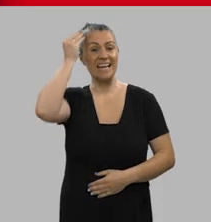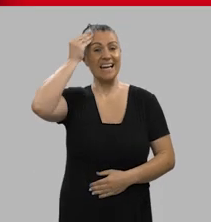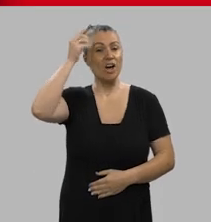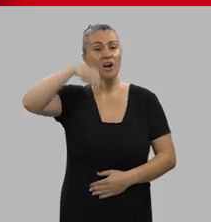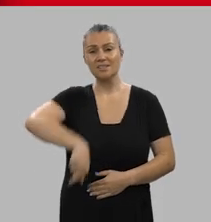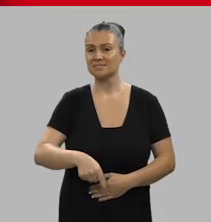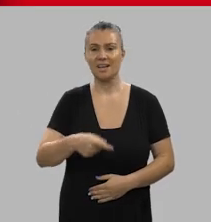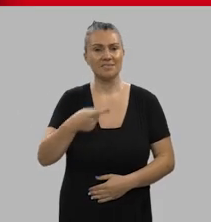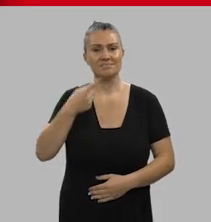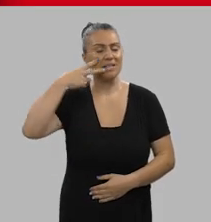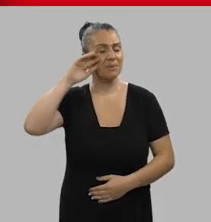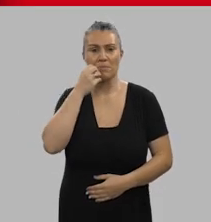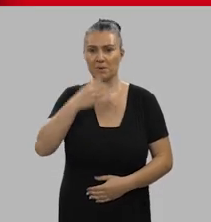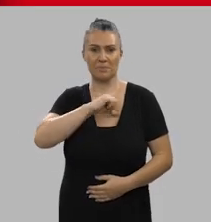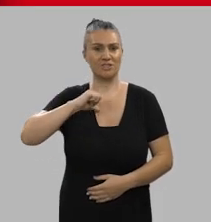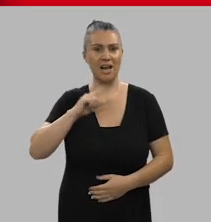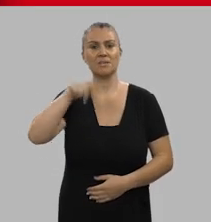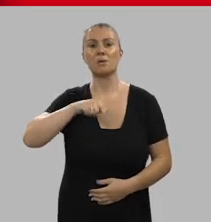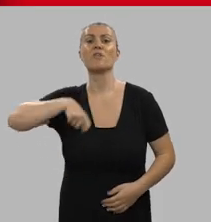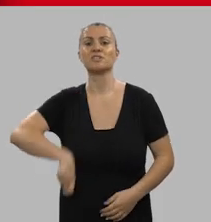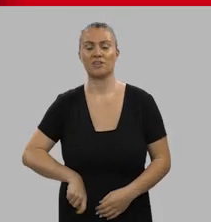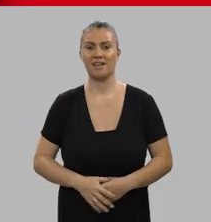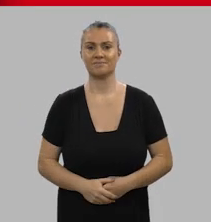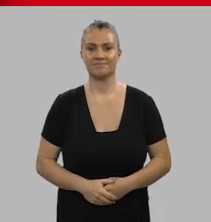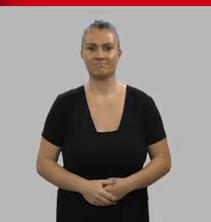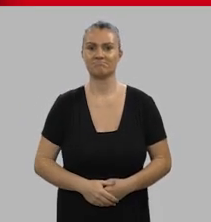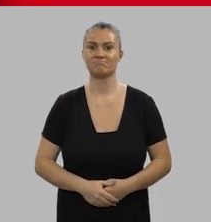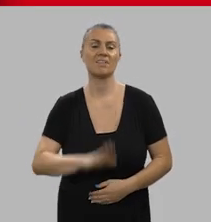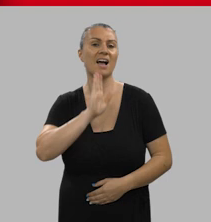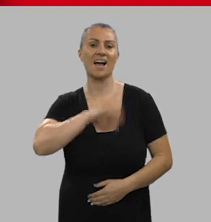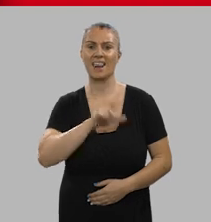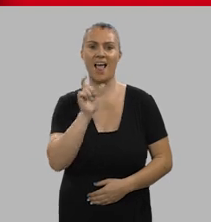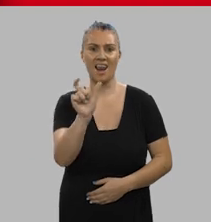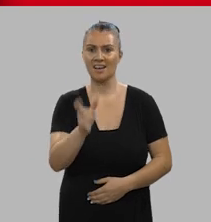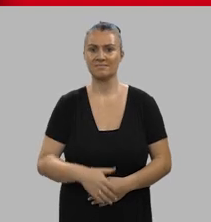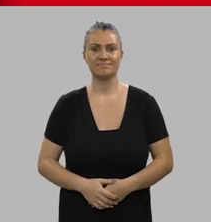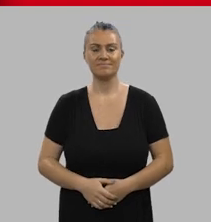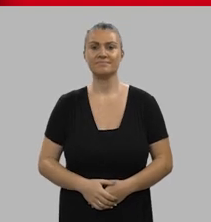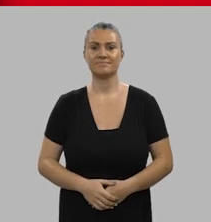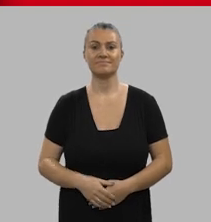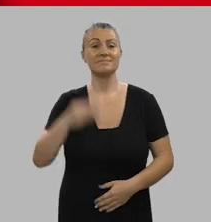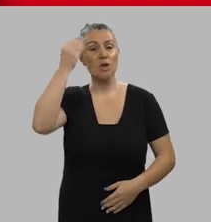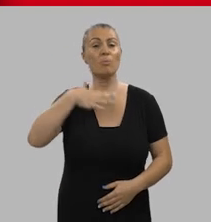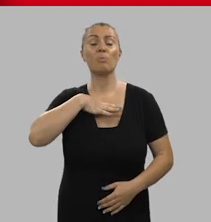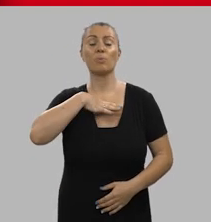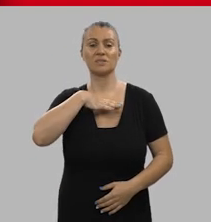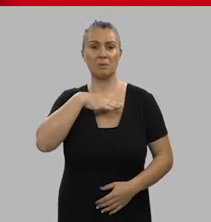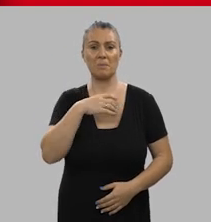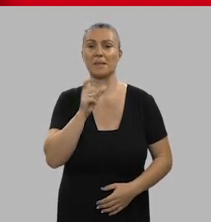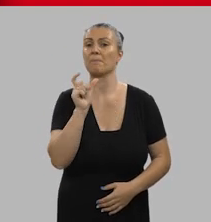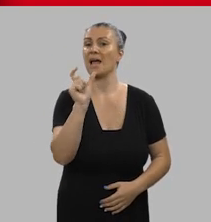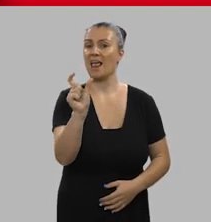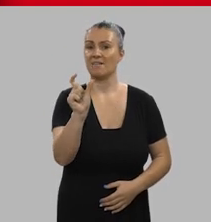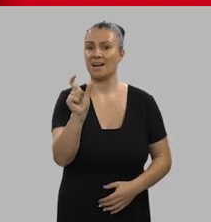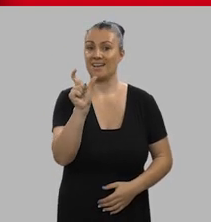y creo que esta es una muy buena experiencia, tanto personal como profesionalmente. Genial. Sí, esta es posiblemente